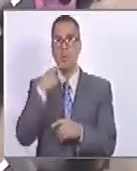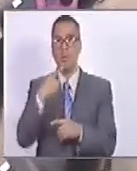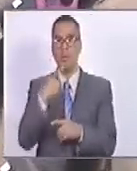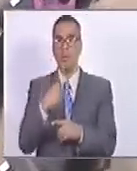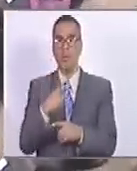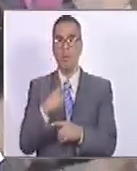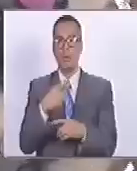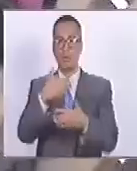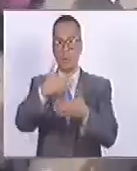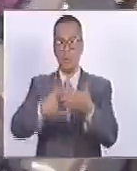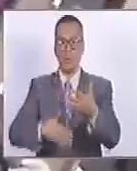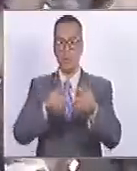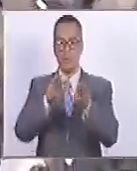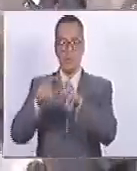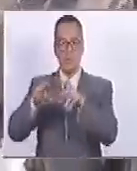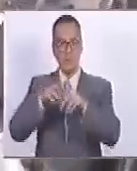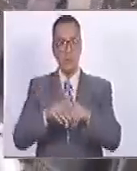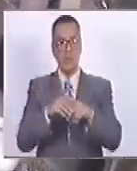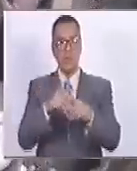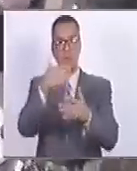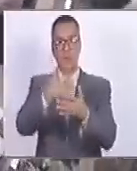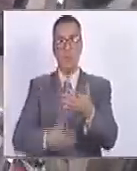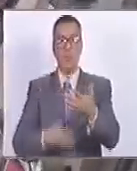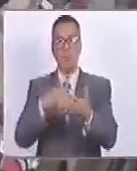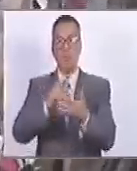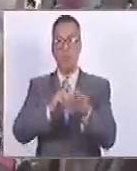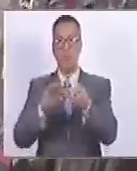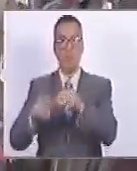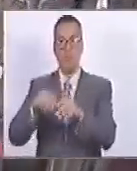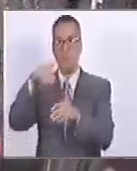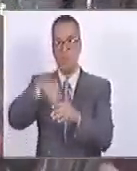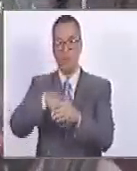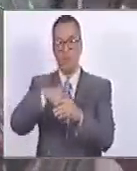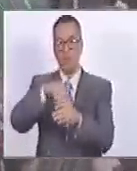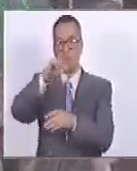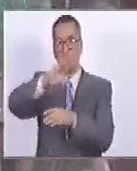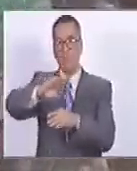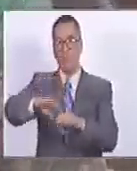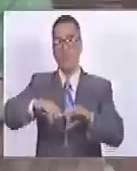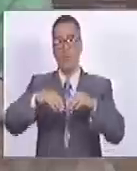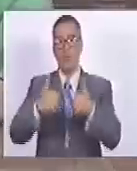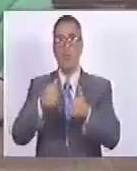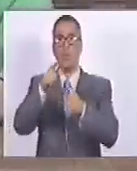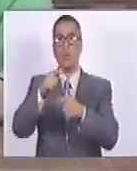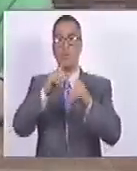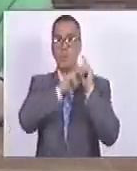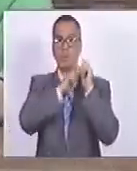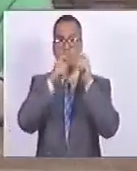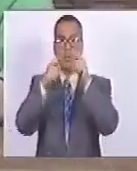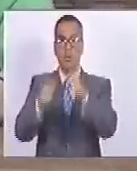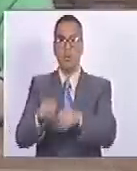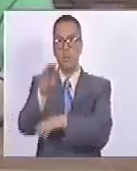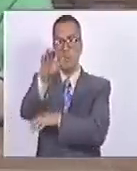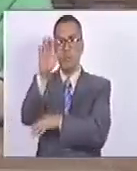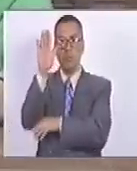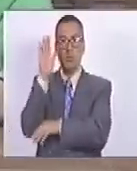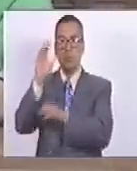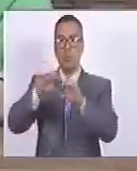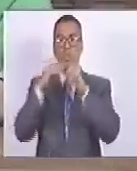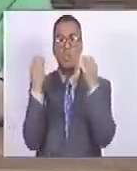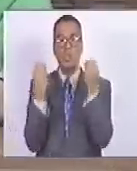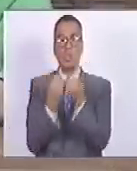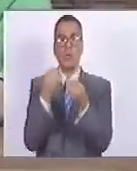cual consignó por secretaría constancia escrita del voto salvado en relación a la designación y juramentación del Comité